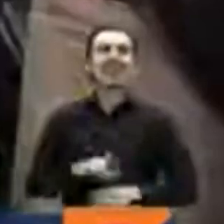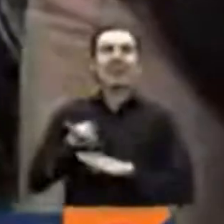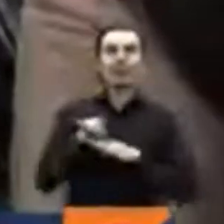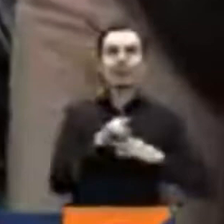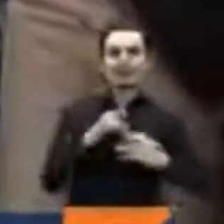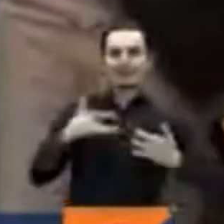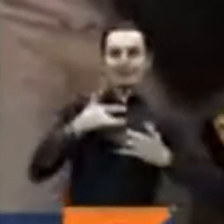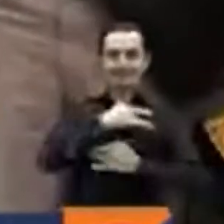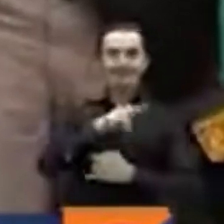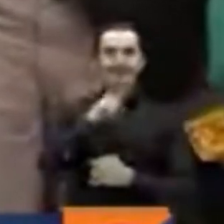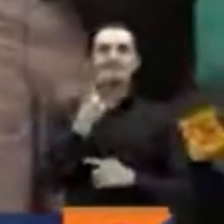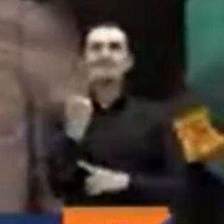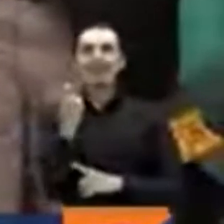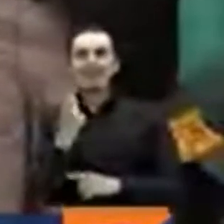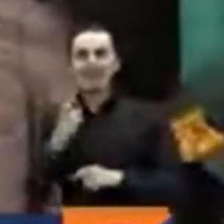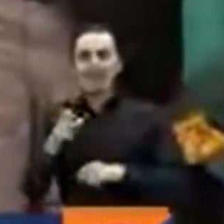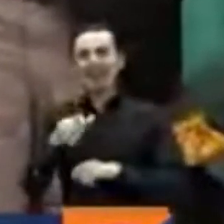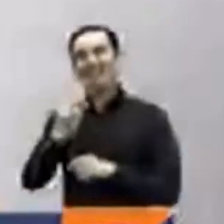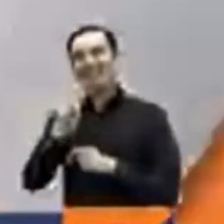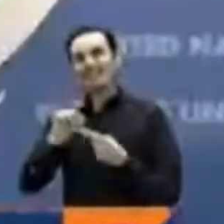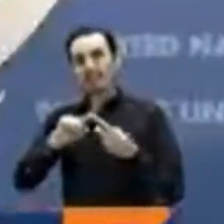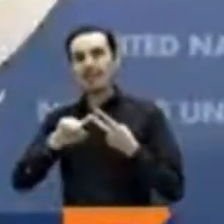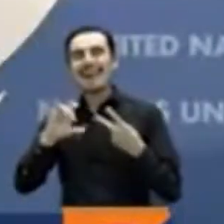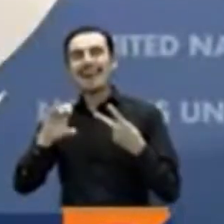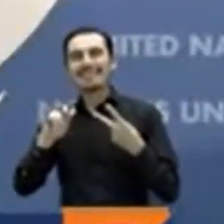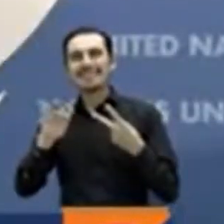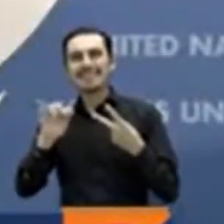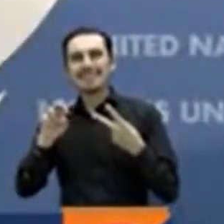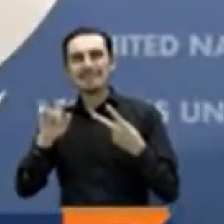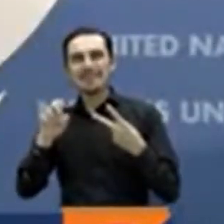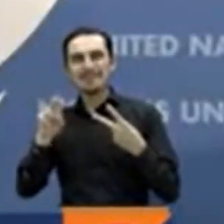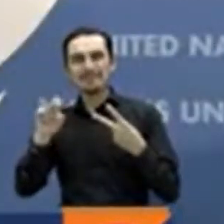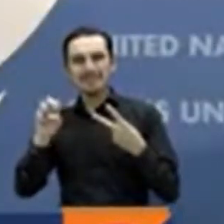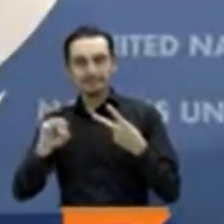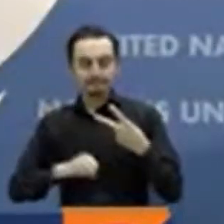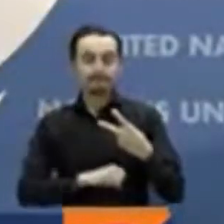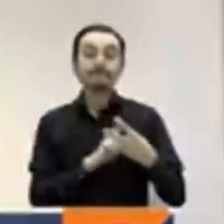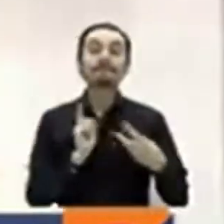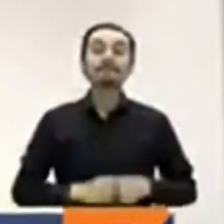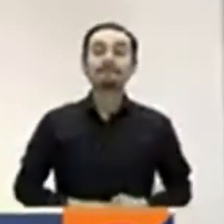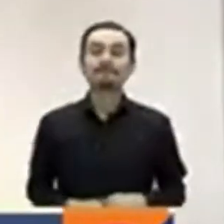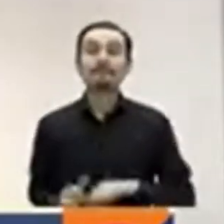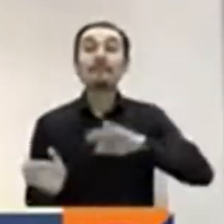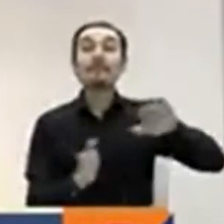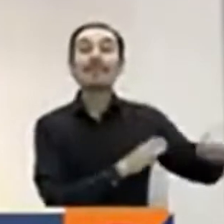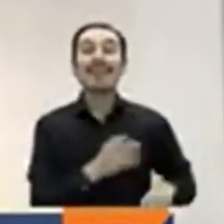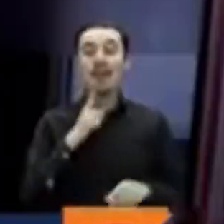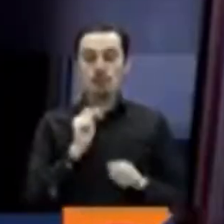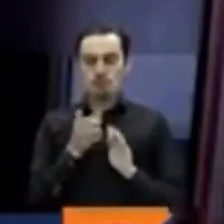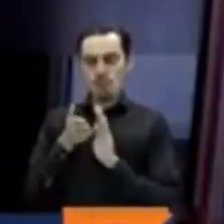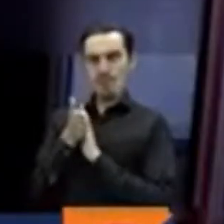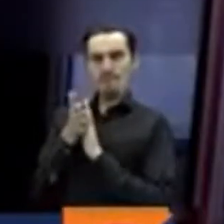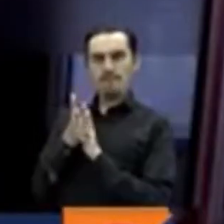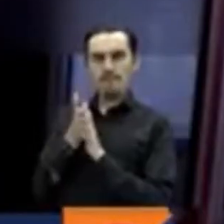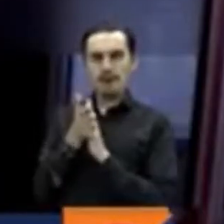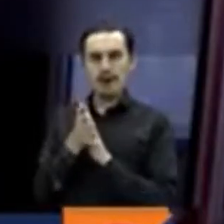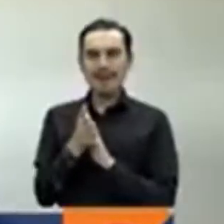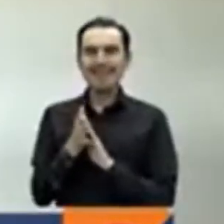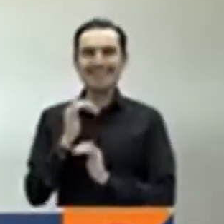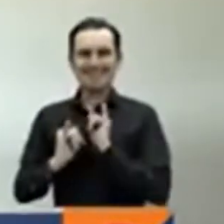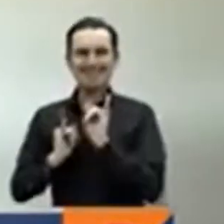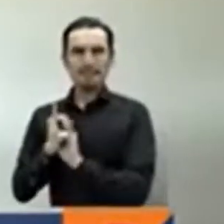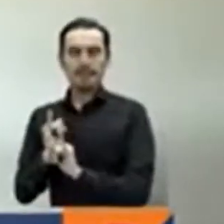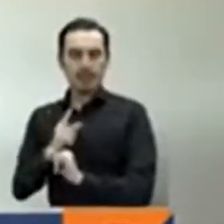salud, faltan antibióticos y acetaminofén. Informe de Comisión Independiente de Naciones Unidas acusa a Venezuela